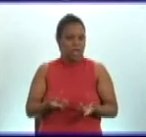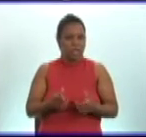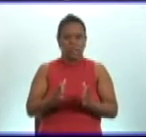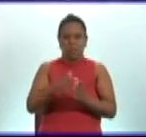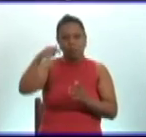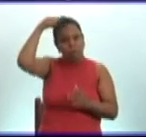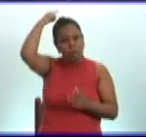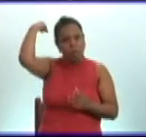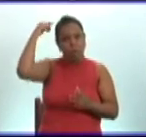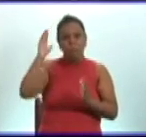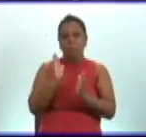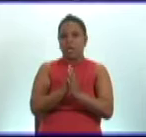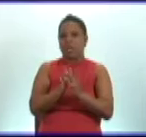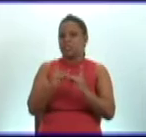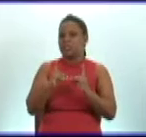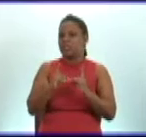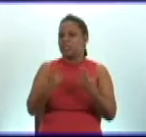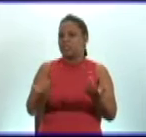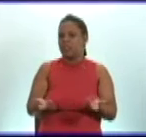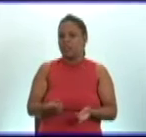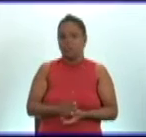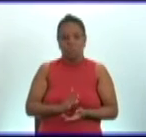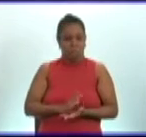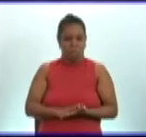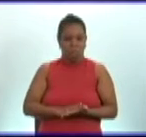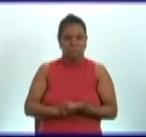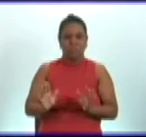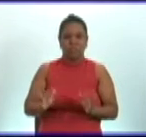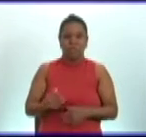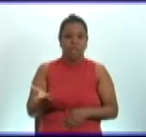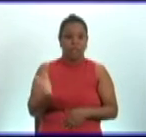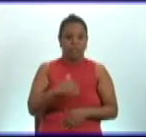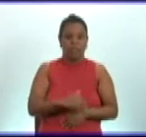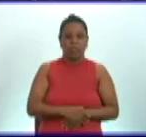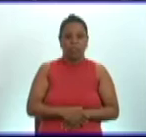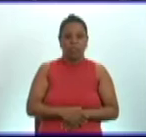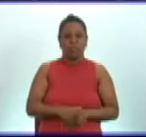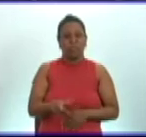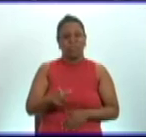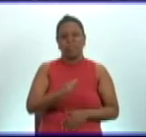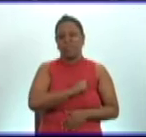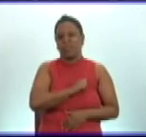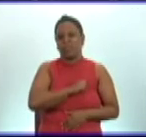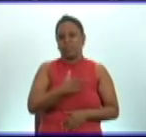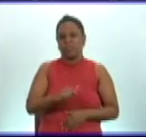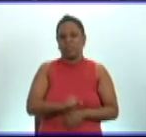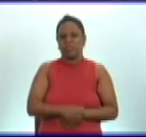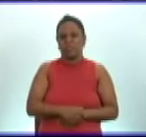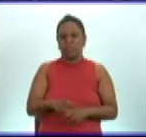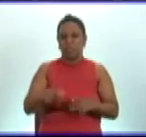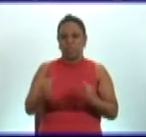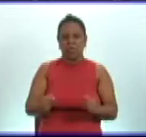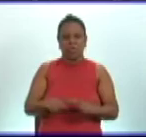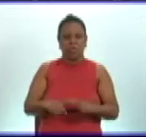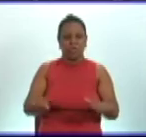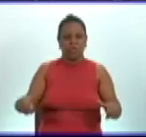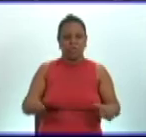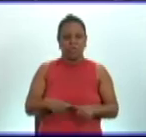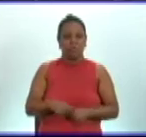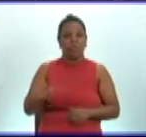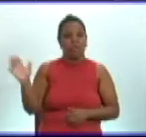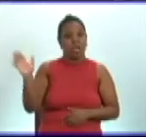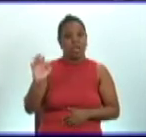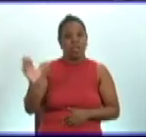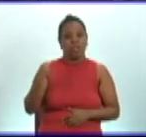nada. ¿Bueno, vamos? ¿Esteban? No, paso. ¿No? No. Bueno, yo.